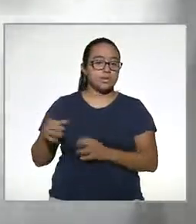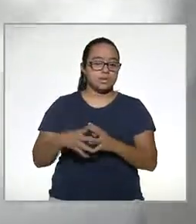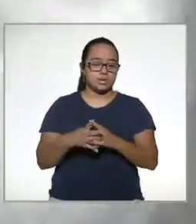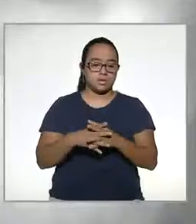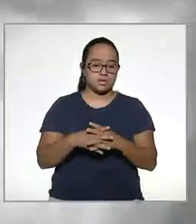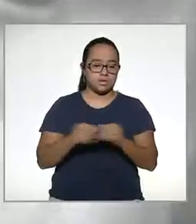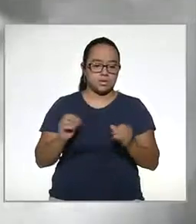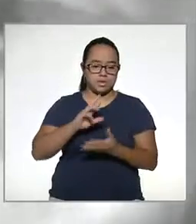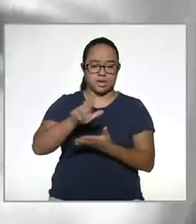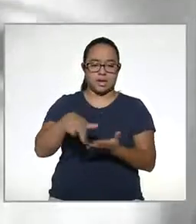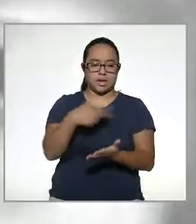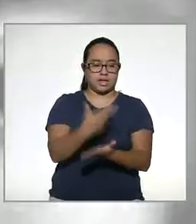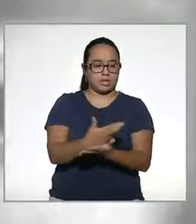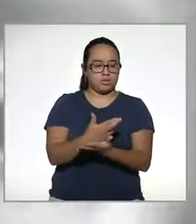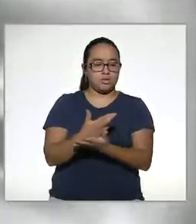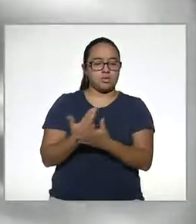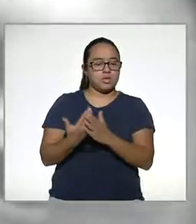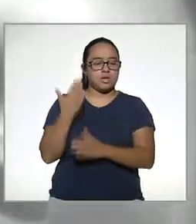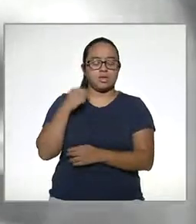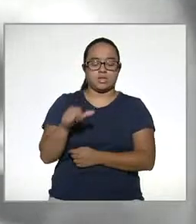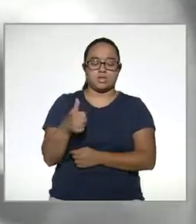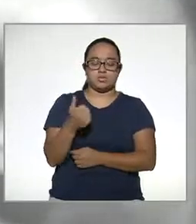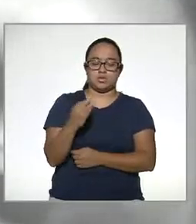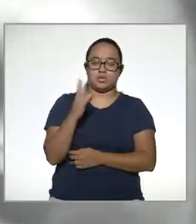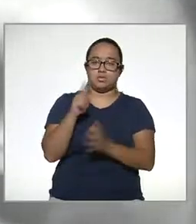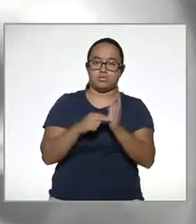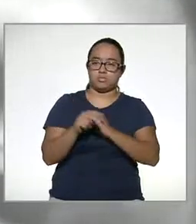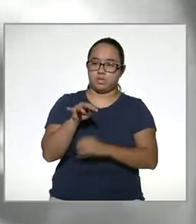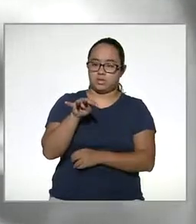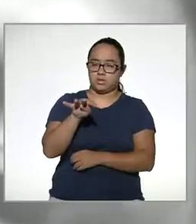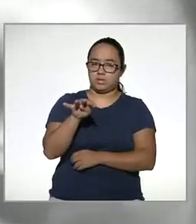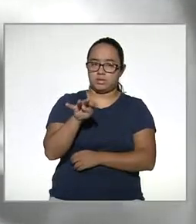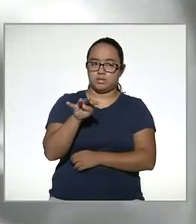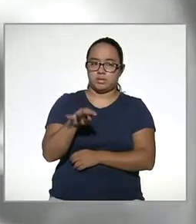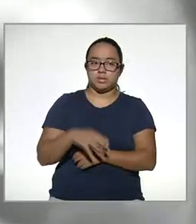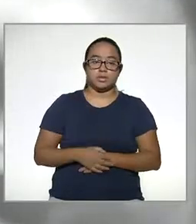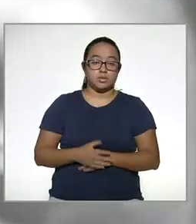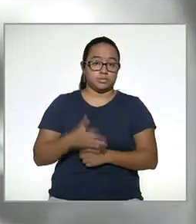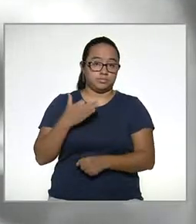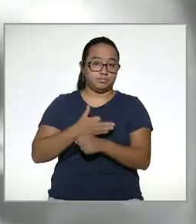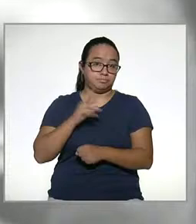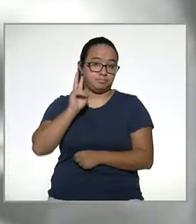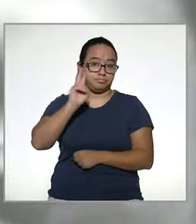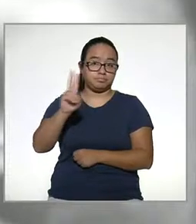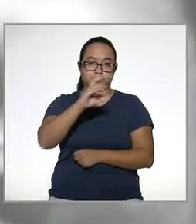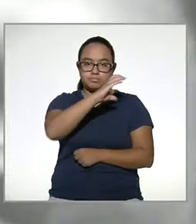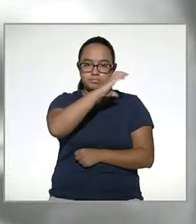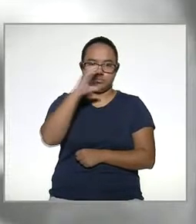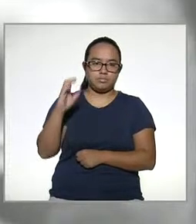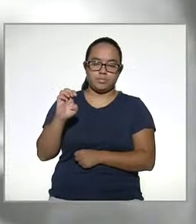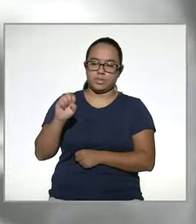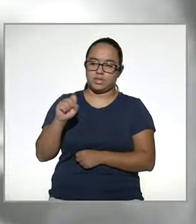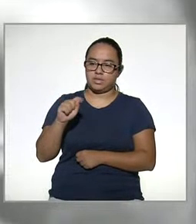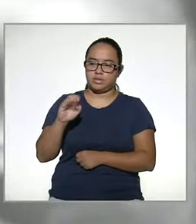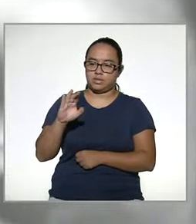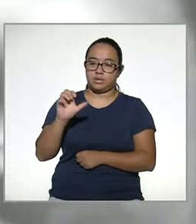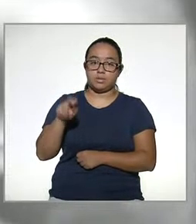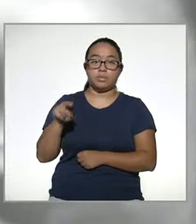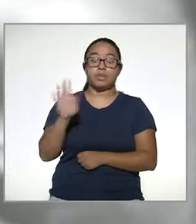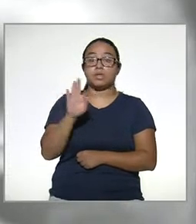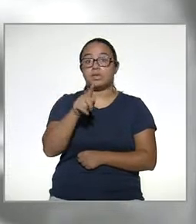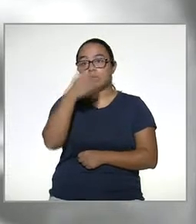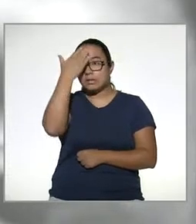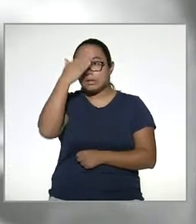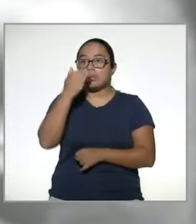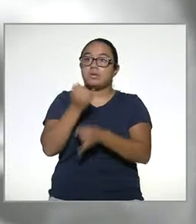en Reynosa, Tamaulipas, el 11 de febrero de 2019. En este momento ve la fotografía de Esteban Hernández Flores. Si usted tiene